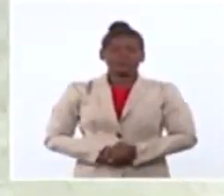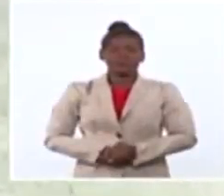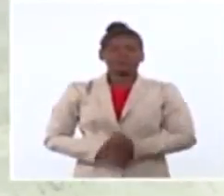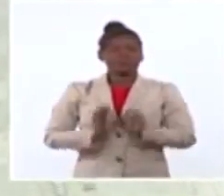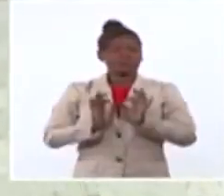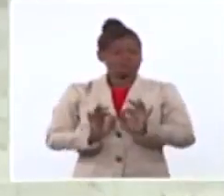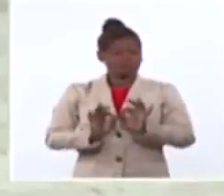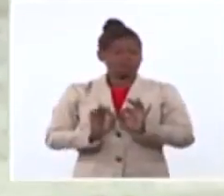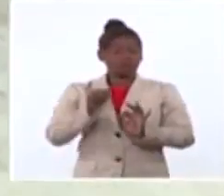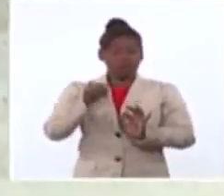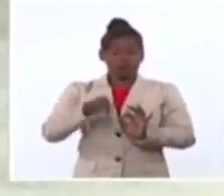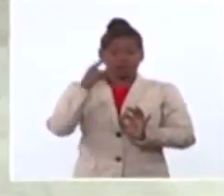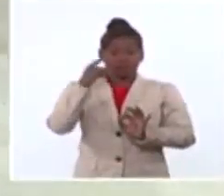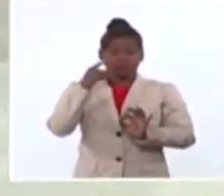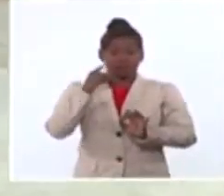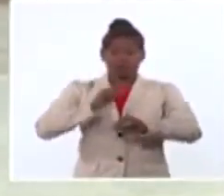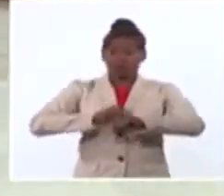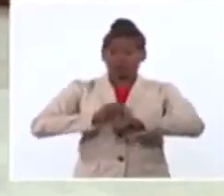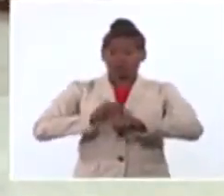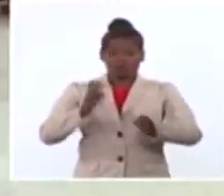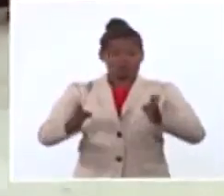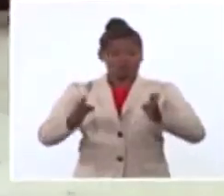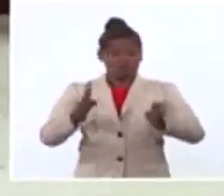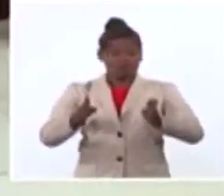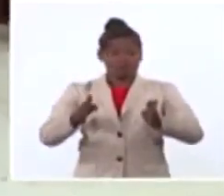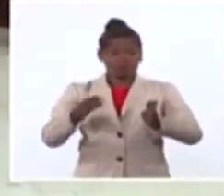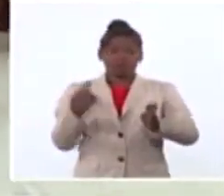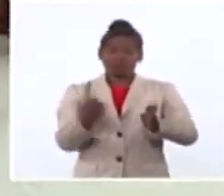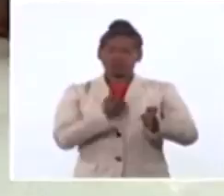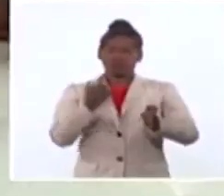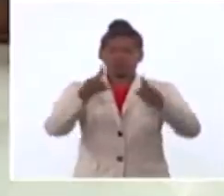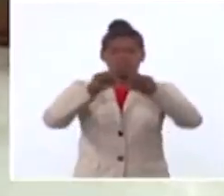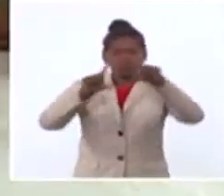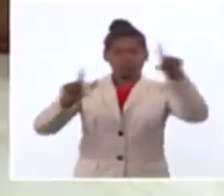momento para nuestro pueblo de celebración.